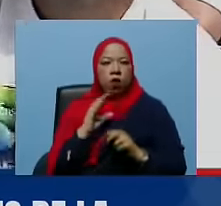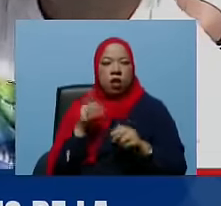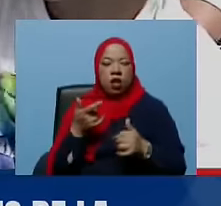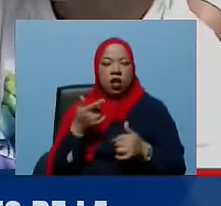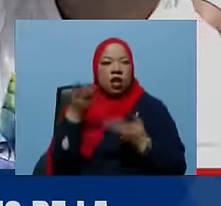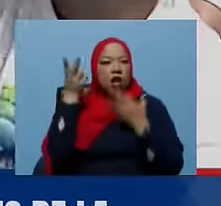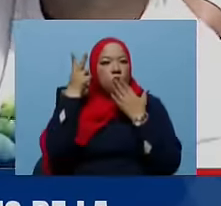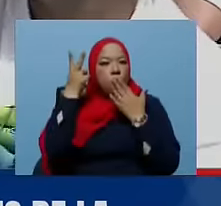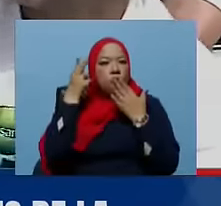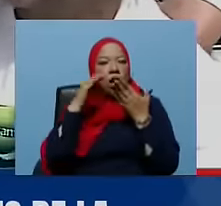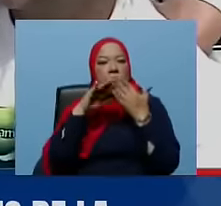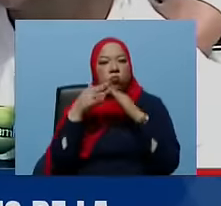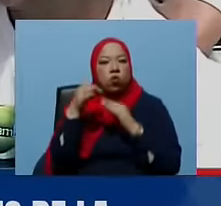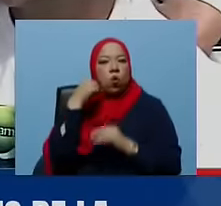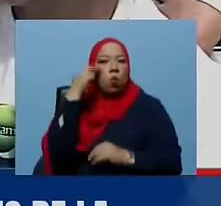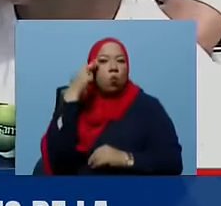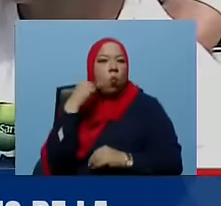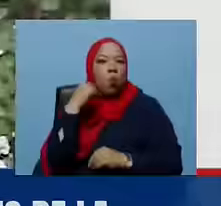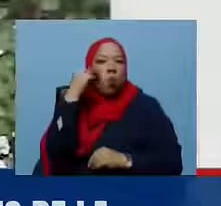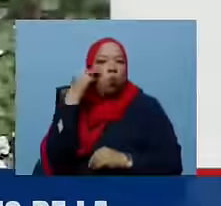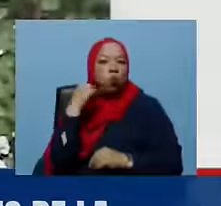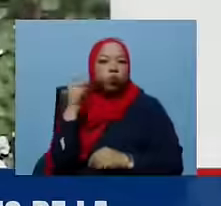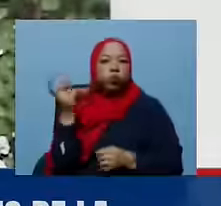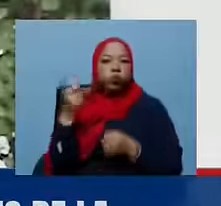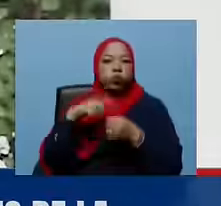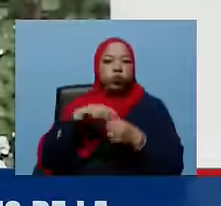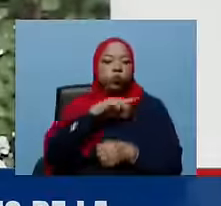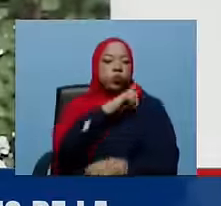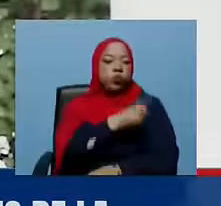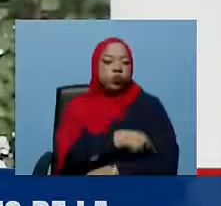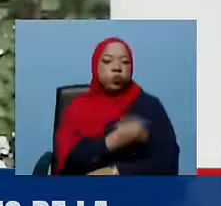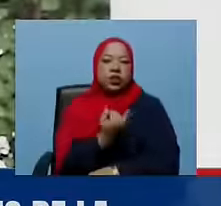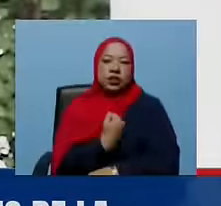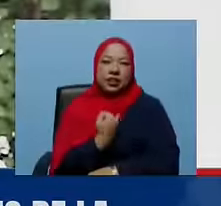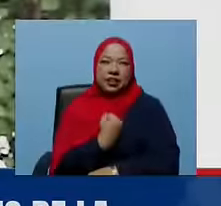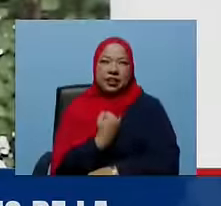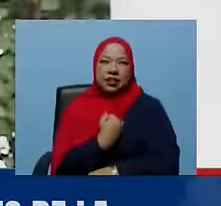que conformar la más poderosa identidad.